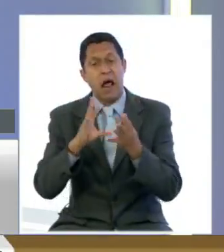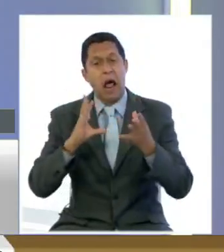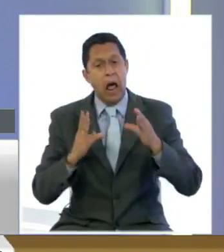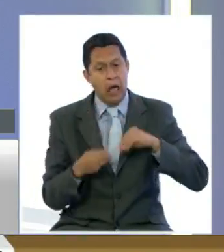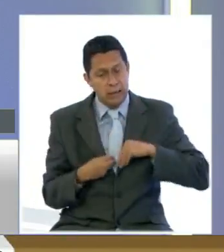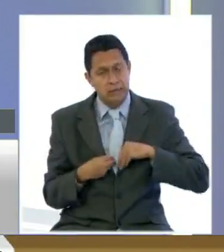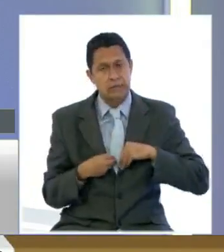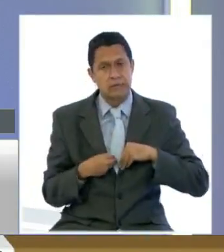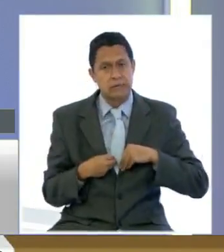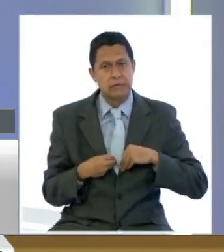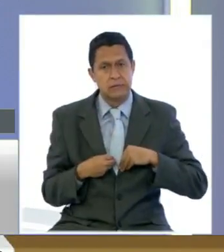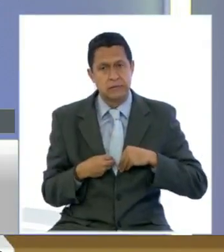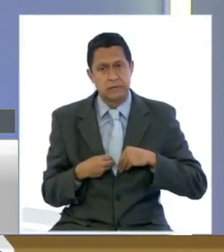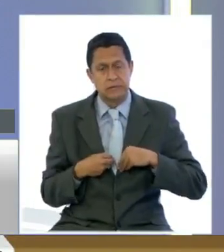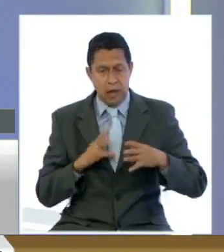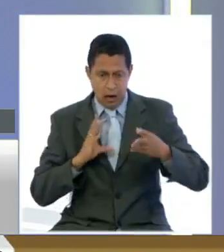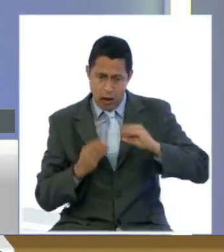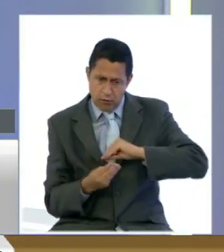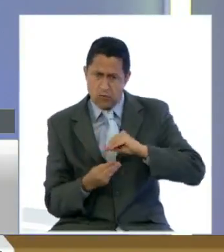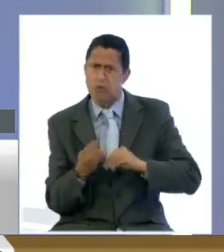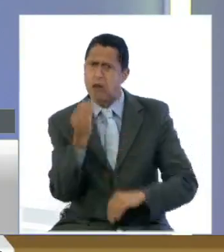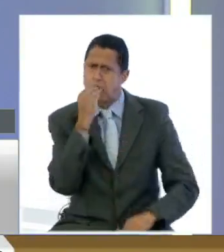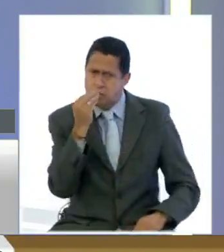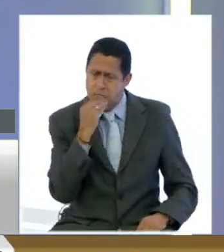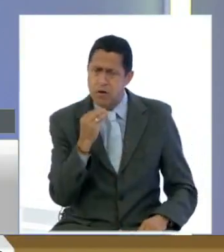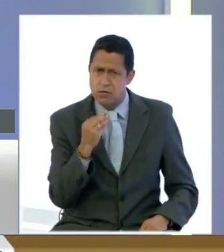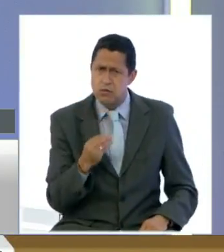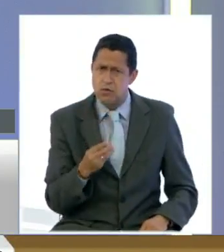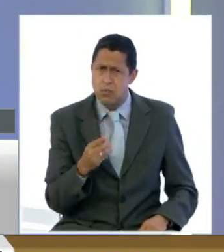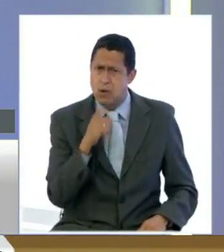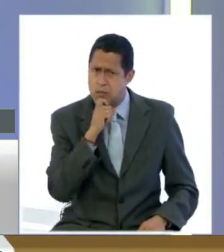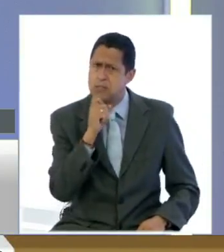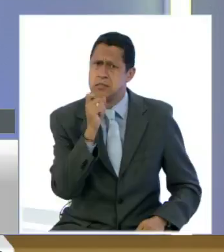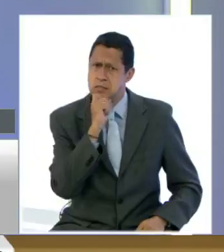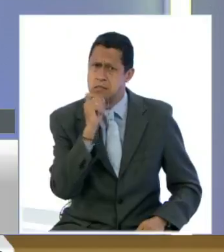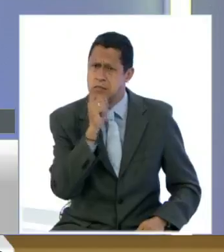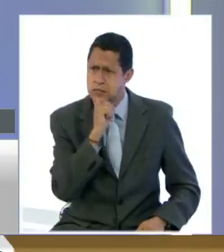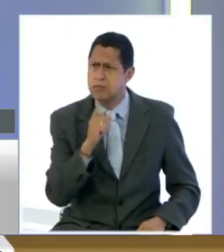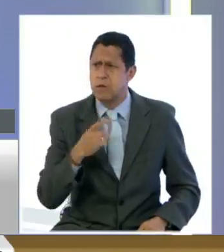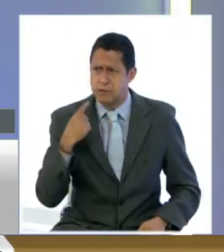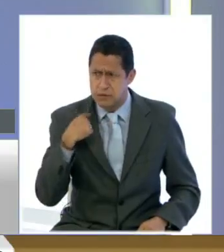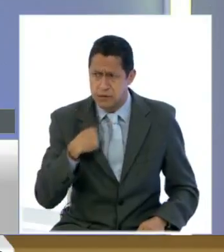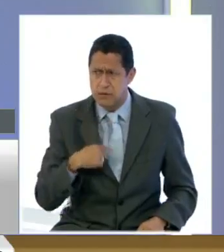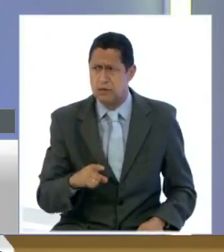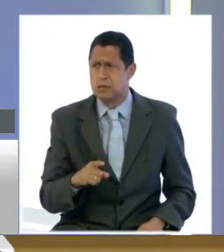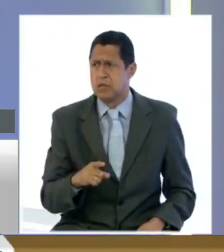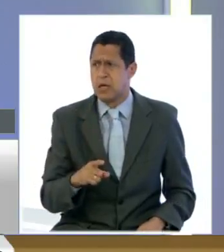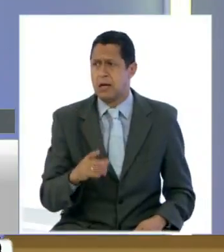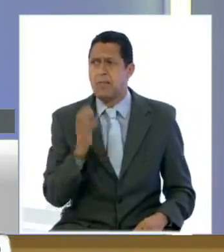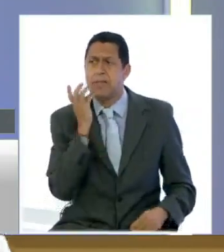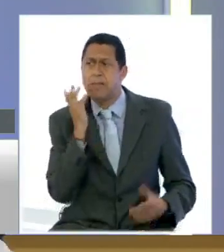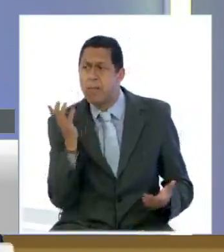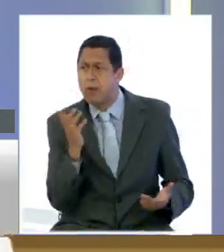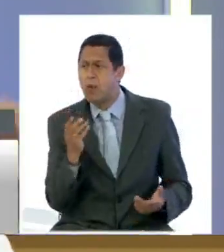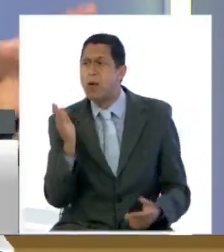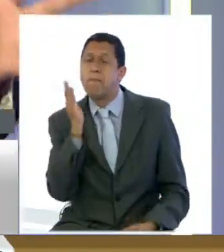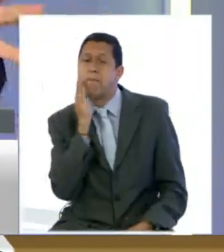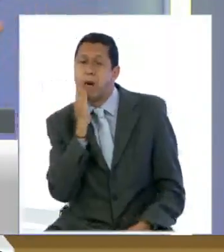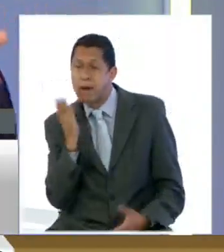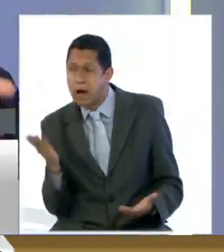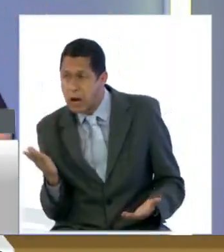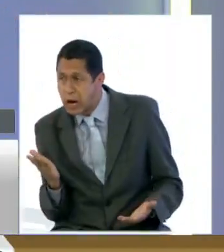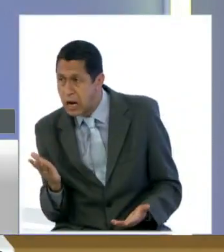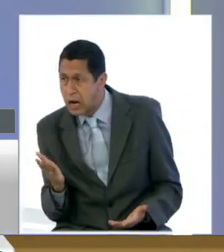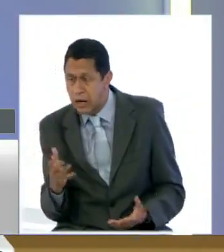de una manera u otra en la parte de la alimentación, porque es bastante complicado poder tener de repente para una mamá